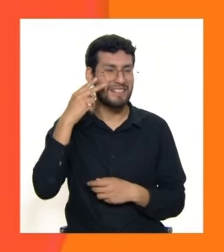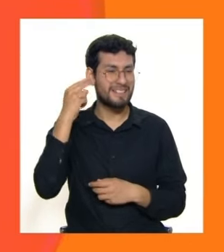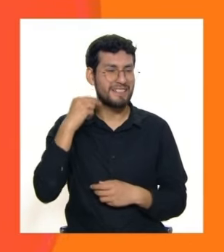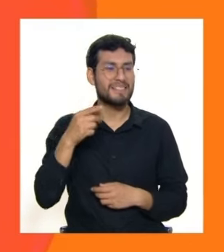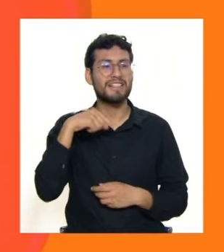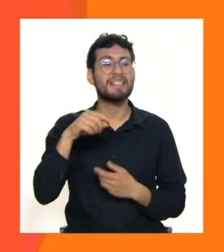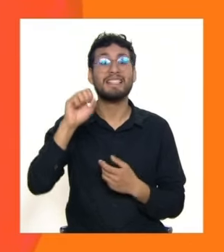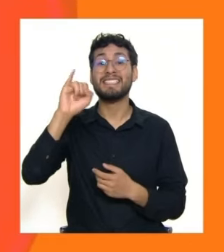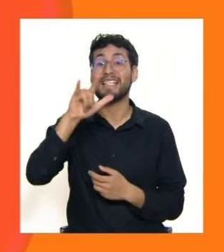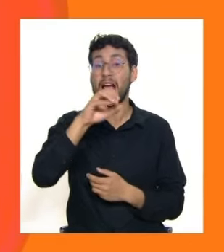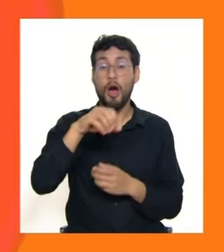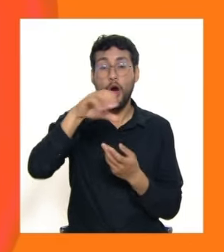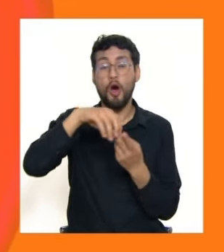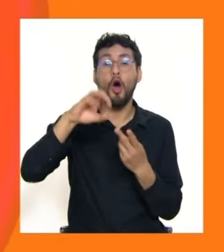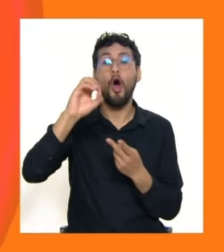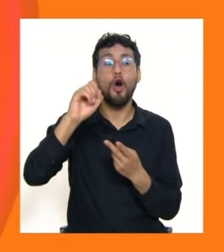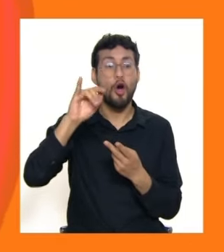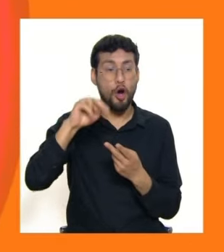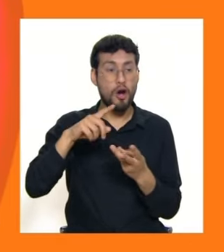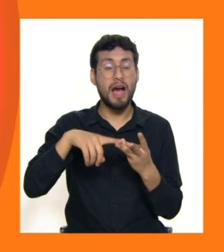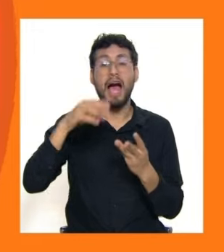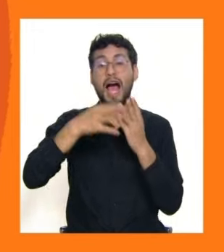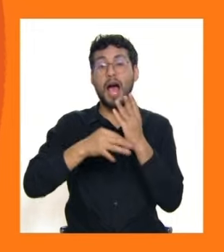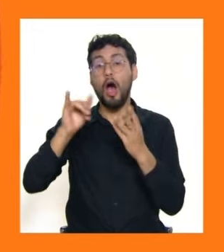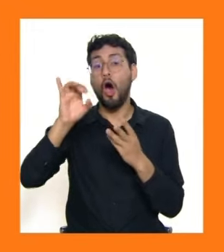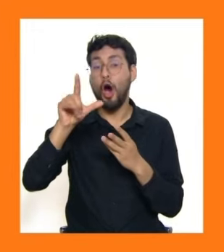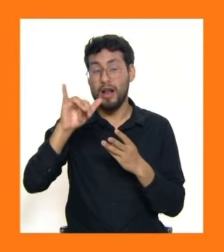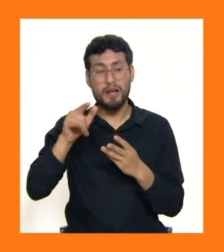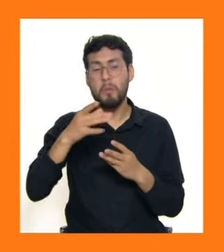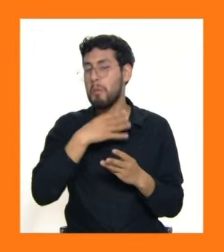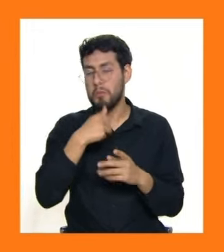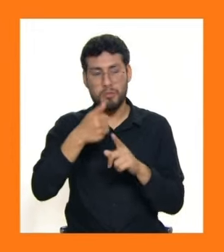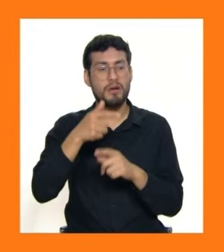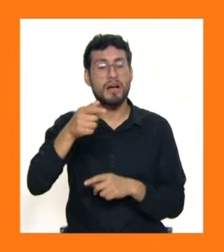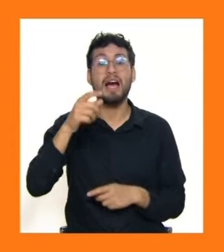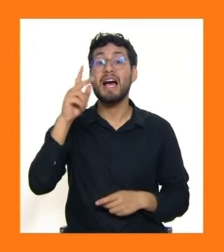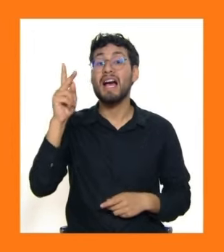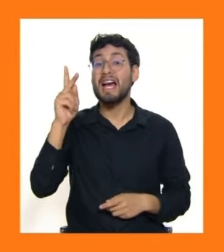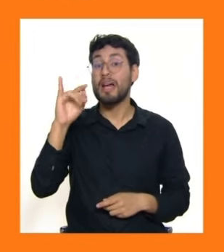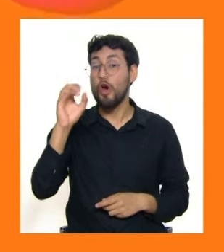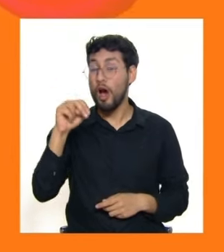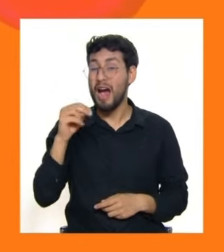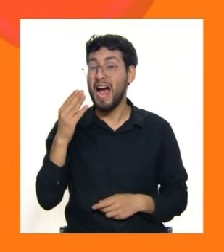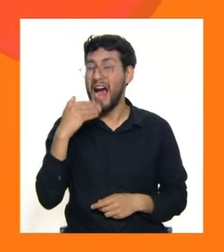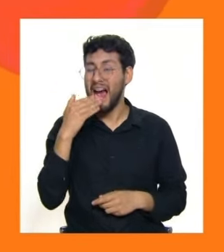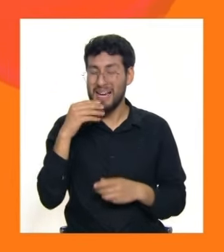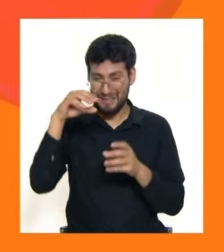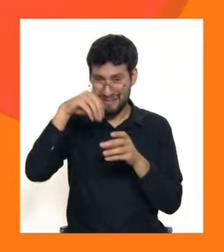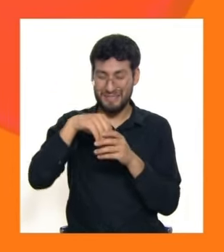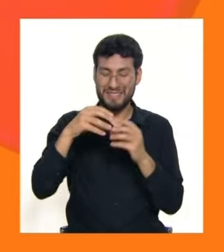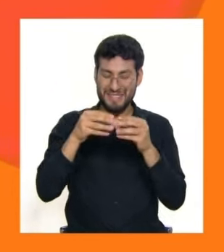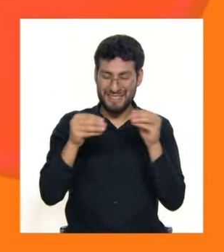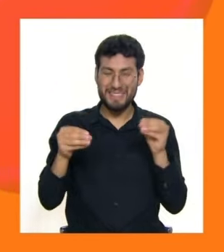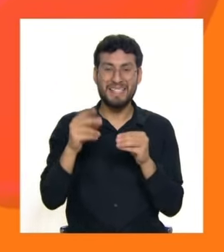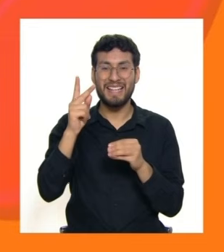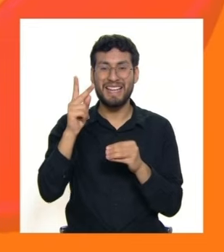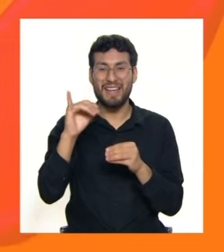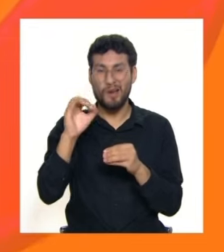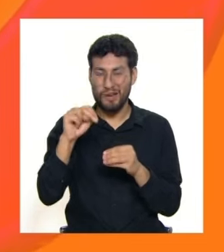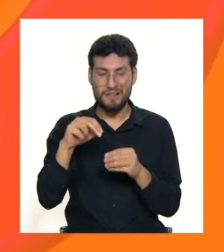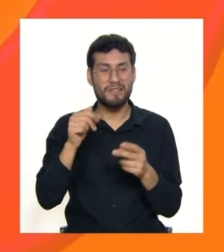ajonjolí al gusto. Exacto. Quión, ajo molido. Quión y ajo molido. Y para coronar le vamos a poner unas laminitas